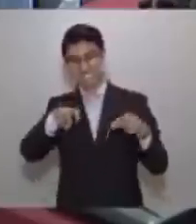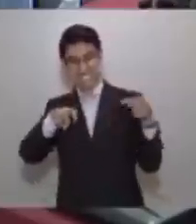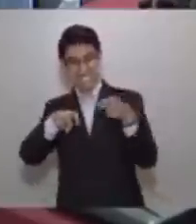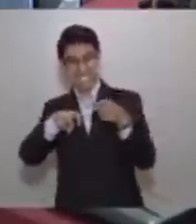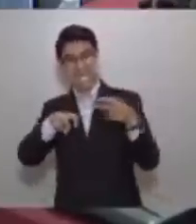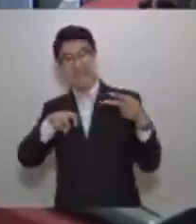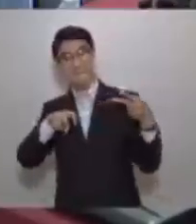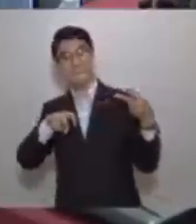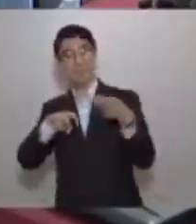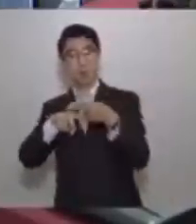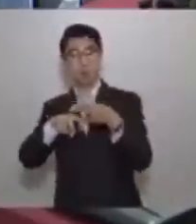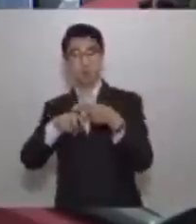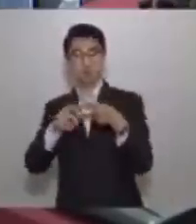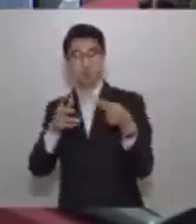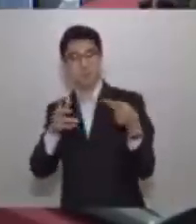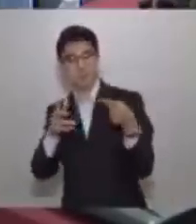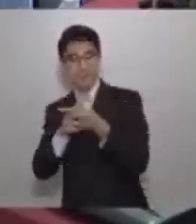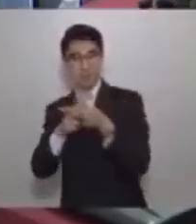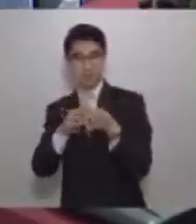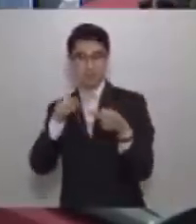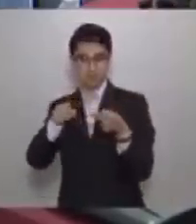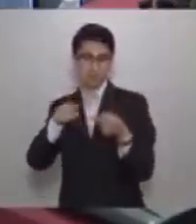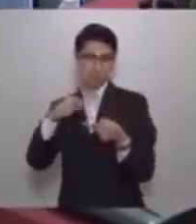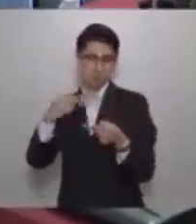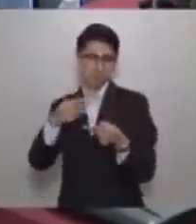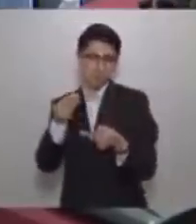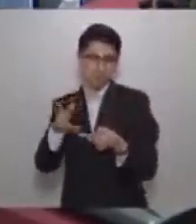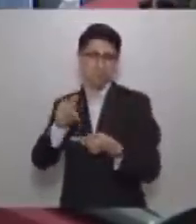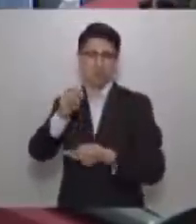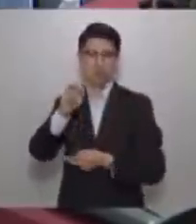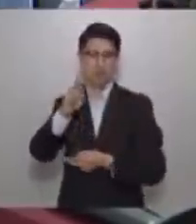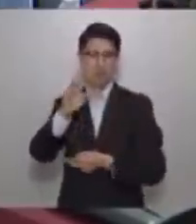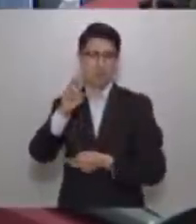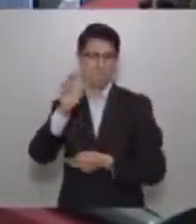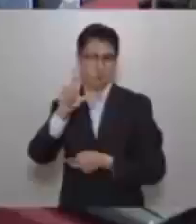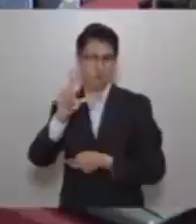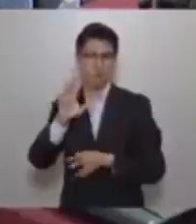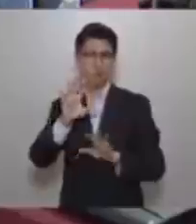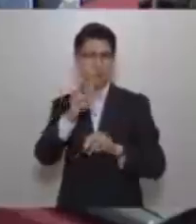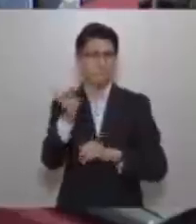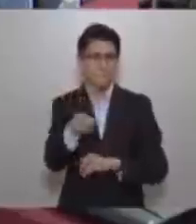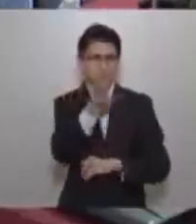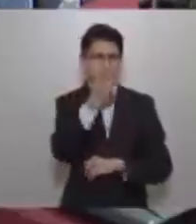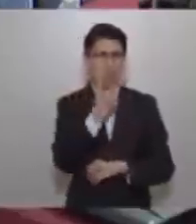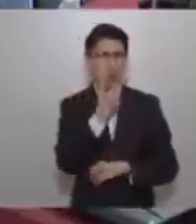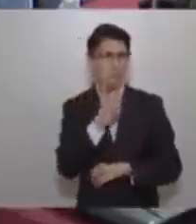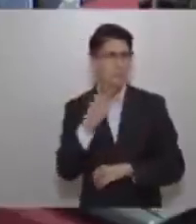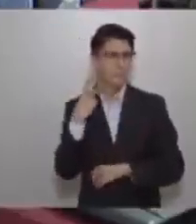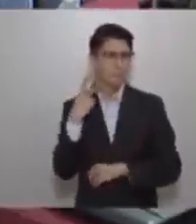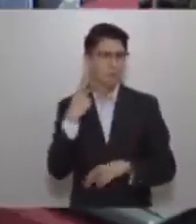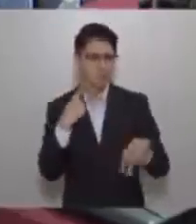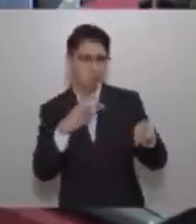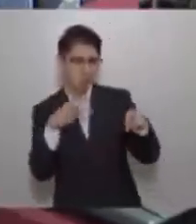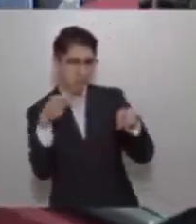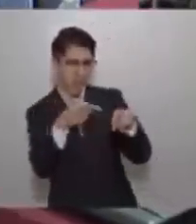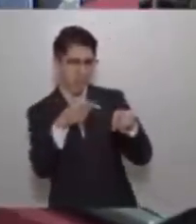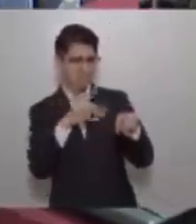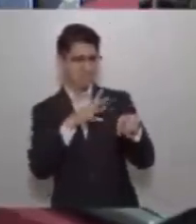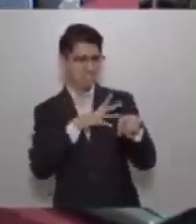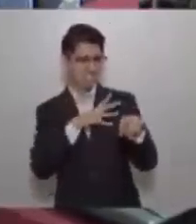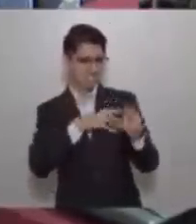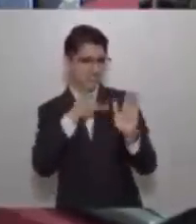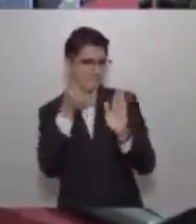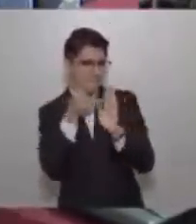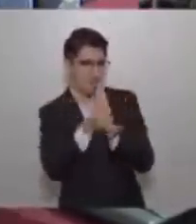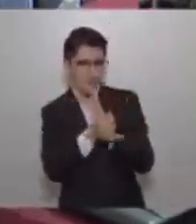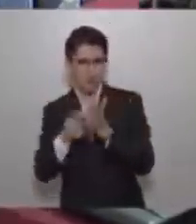se dedicaba a asuntos ilícitos? Y también si investigarán presuntos vínculos de más funcionarios en la ciudad